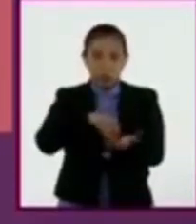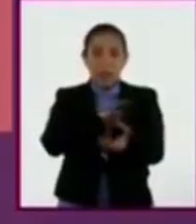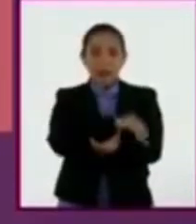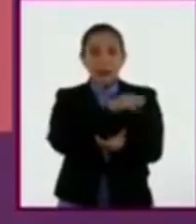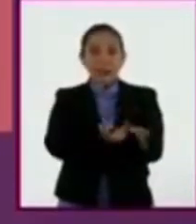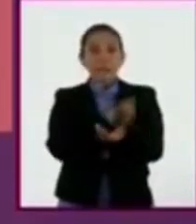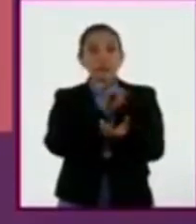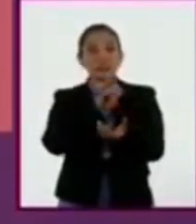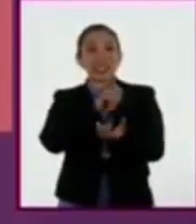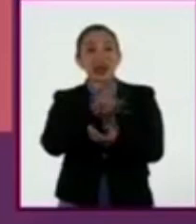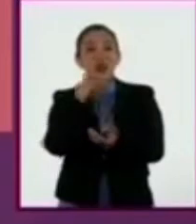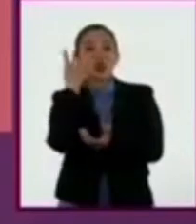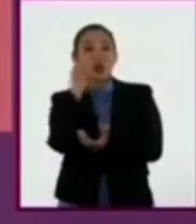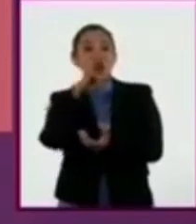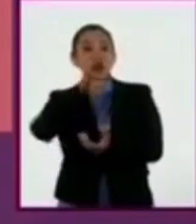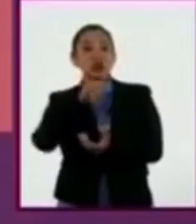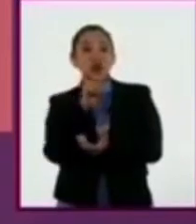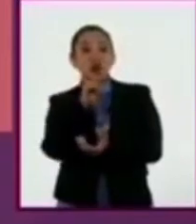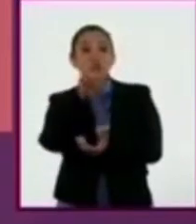energía potencial es 1 joule.